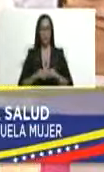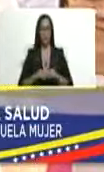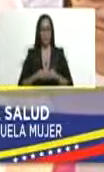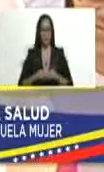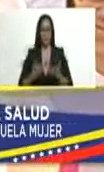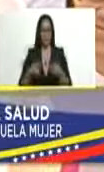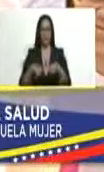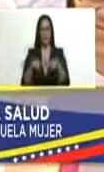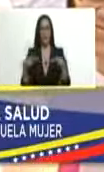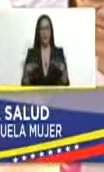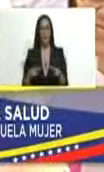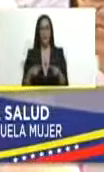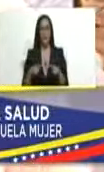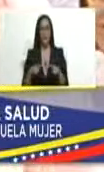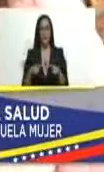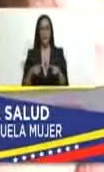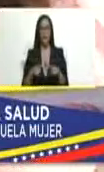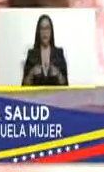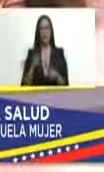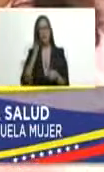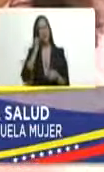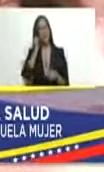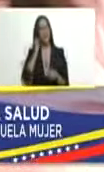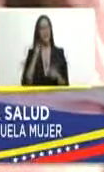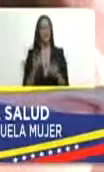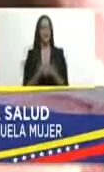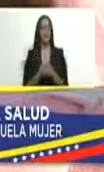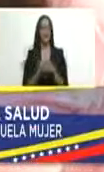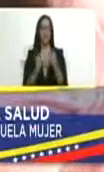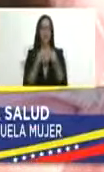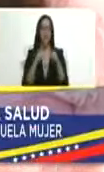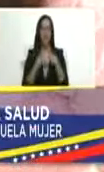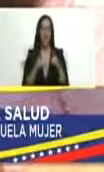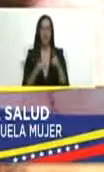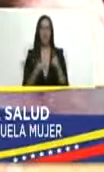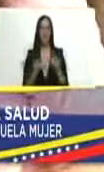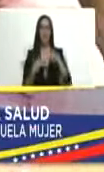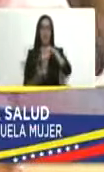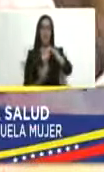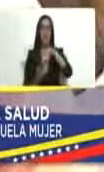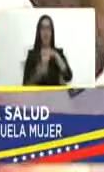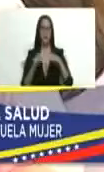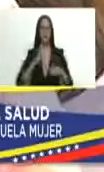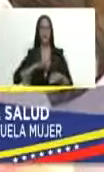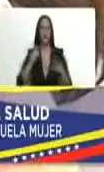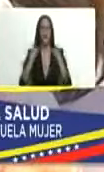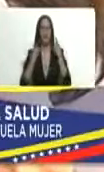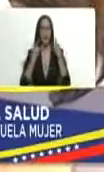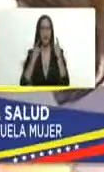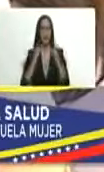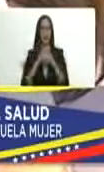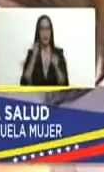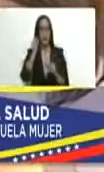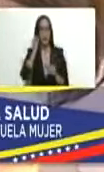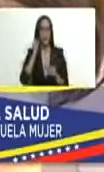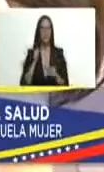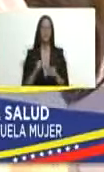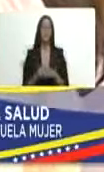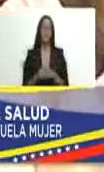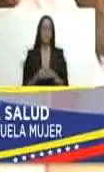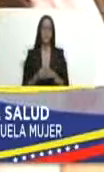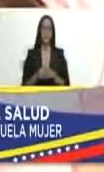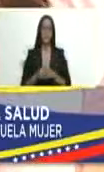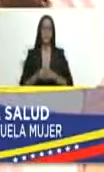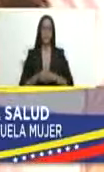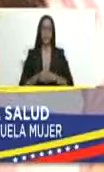especialidades y aquí en los diferentes vértices estamos activados con todas las mujeres. En la parte